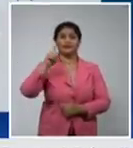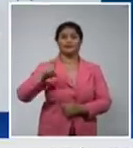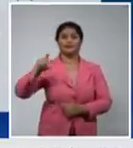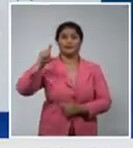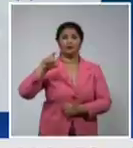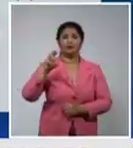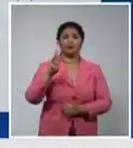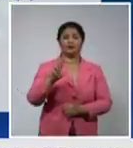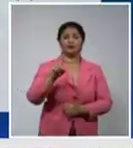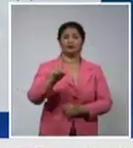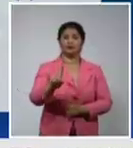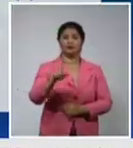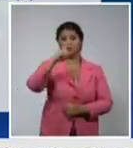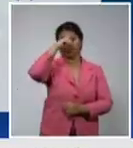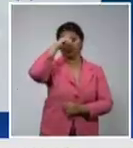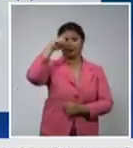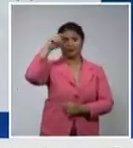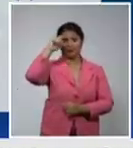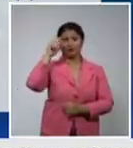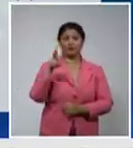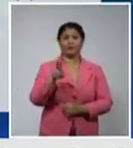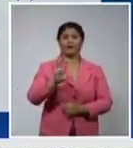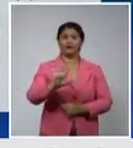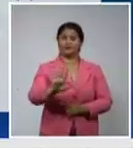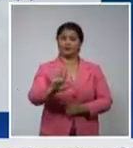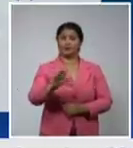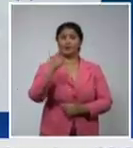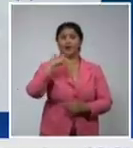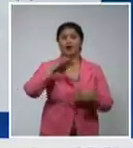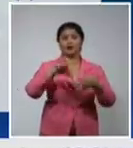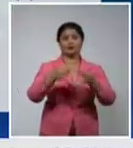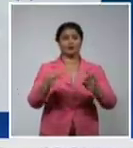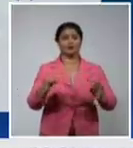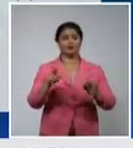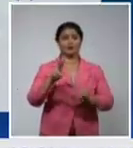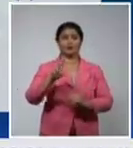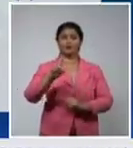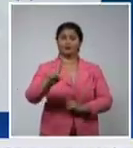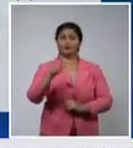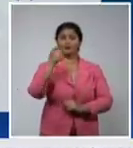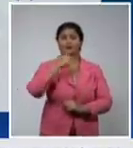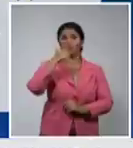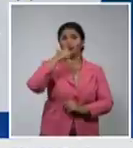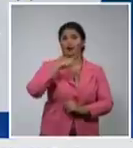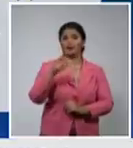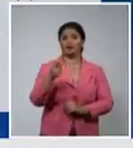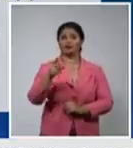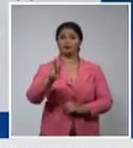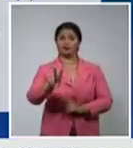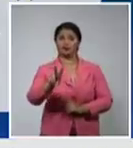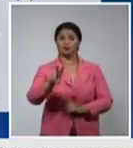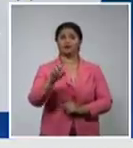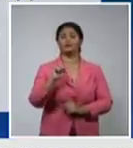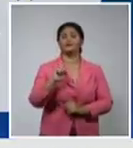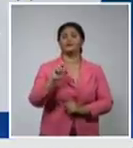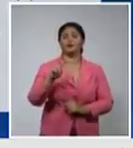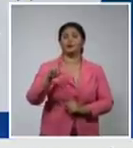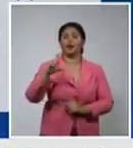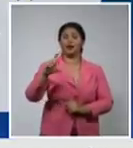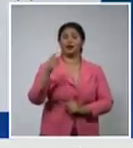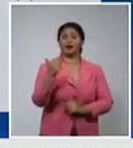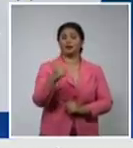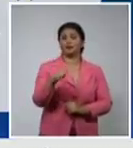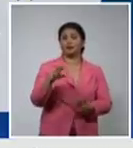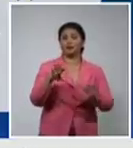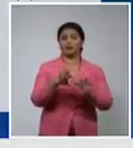31, Santi Espíritus 25, Artemisa 21, Ciego de Ávila 12, Villa Clara 10,